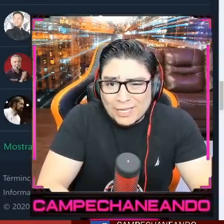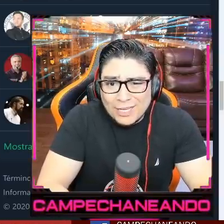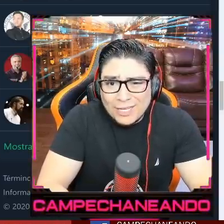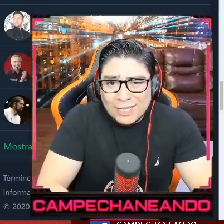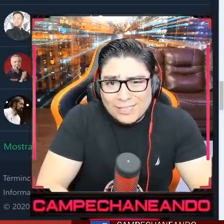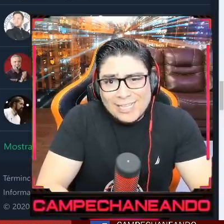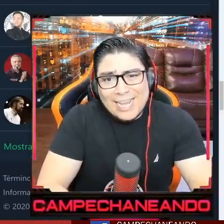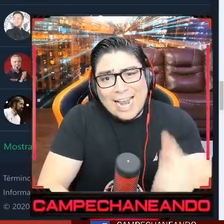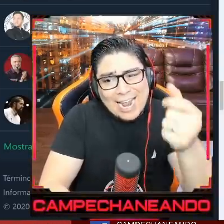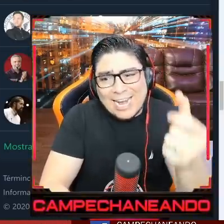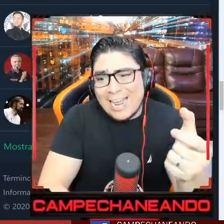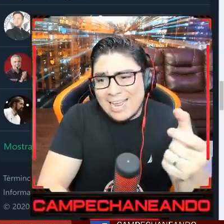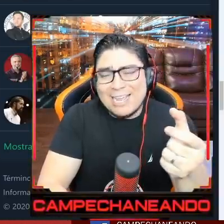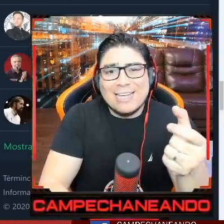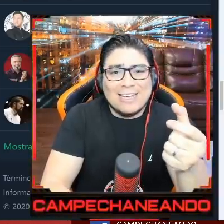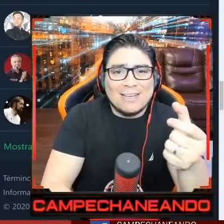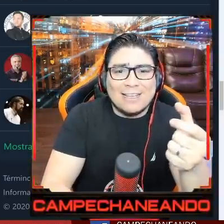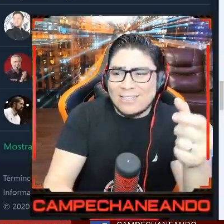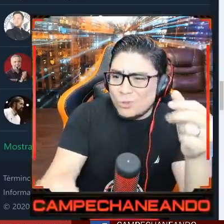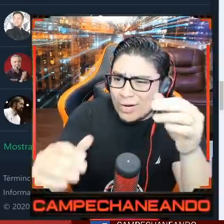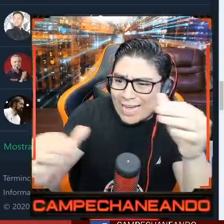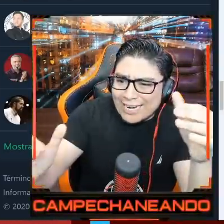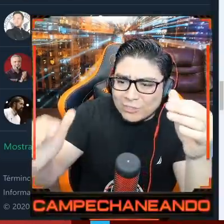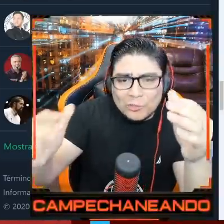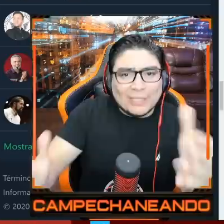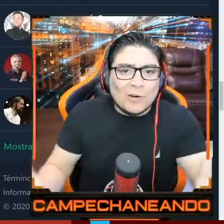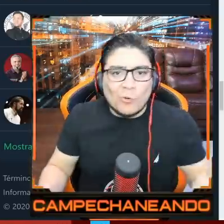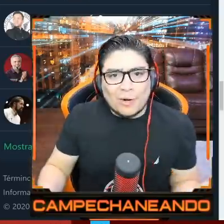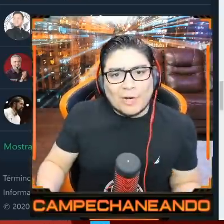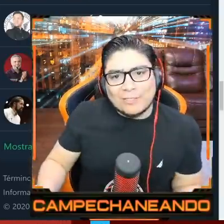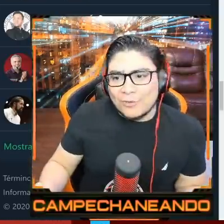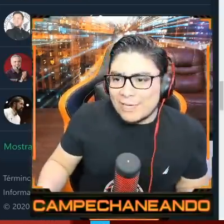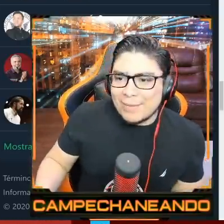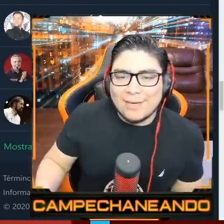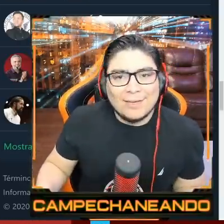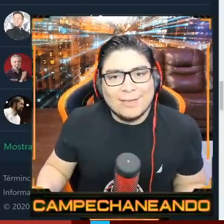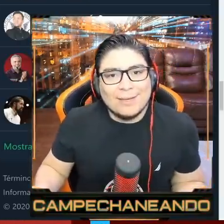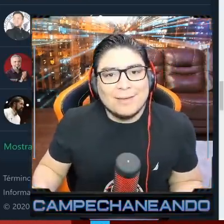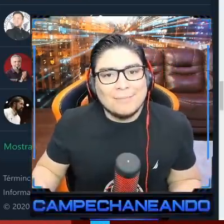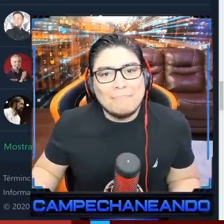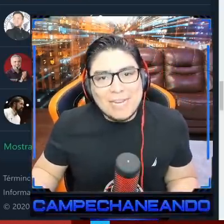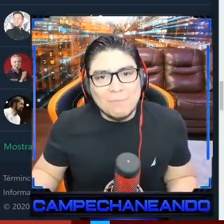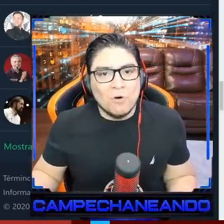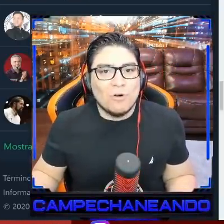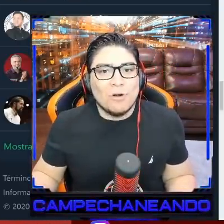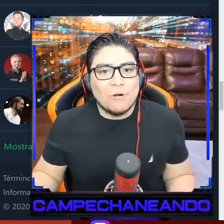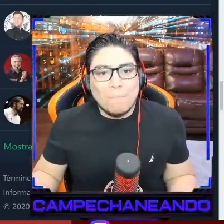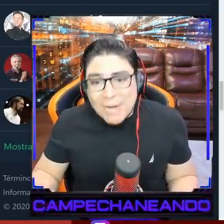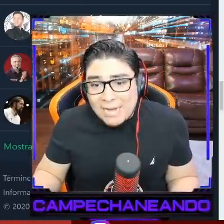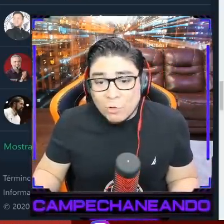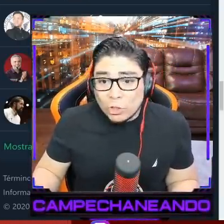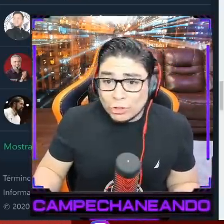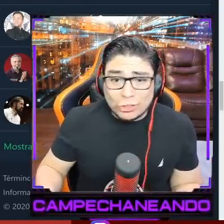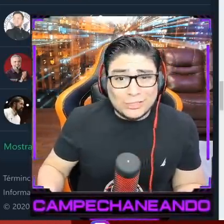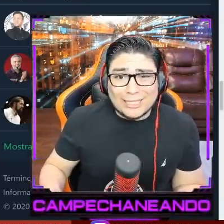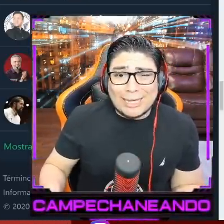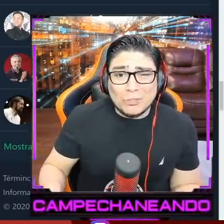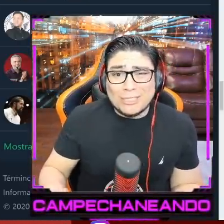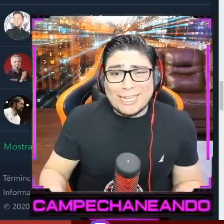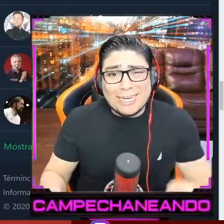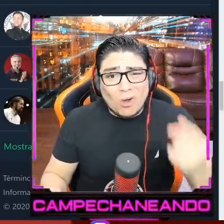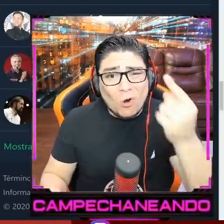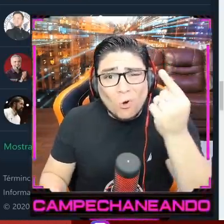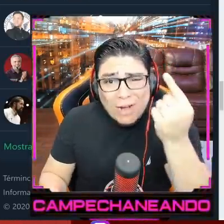que no lo usa y tiene la lana anda en su carro y no anda cubrebocas digo óyeme mínimo mínimo nosotros